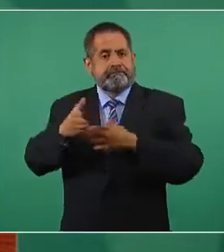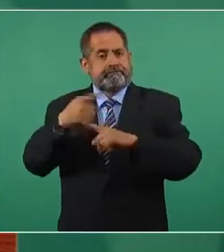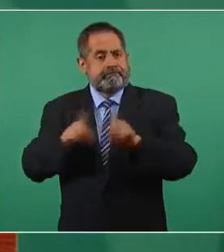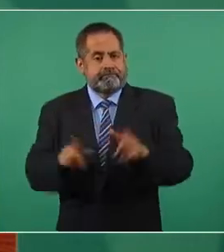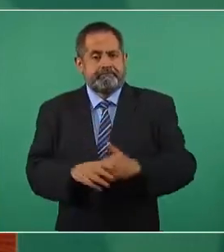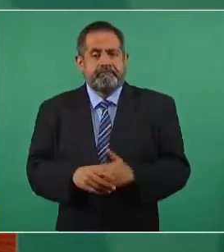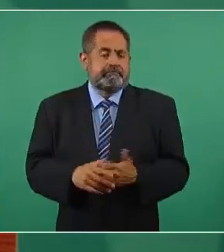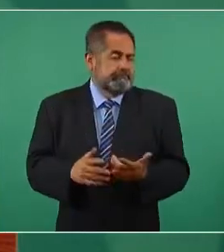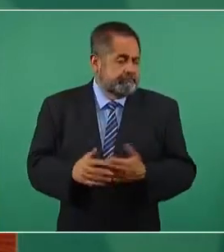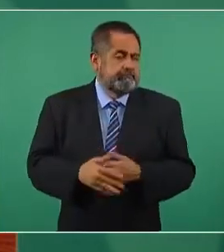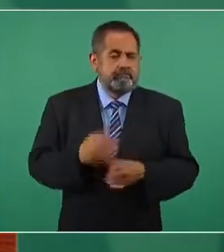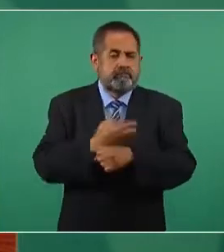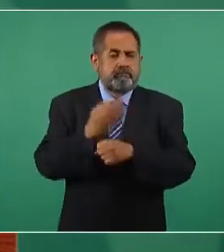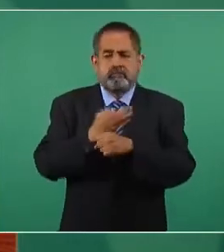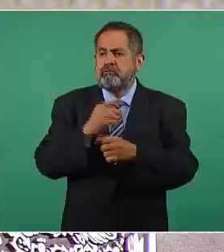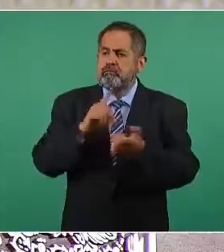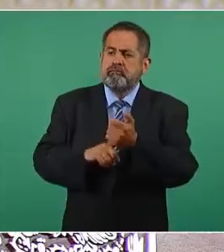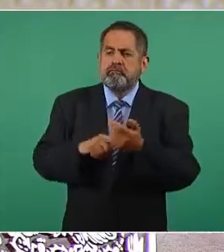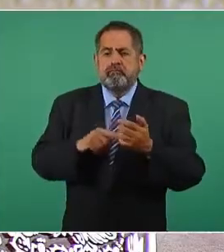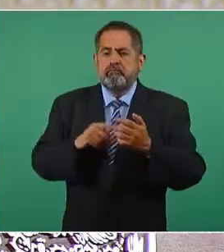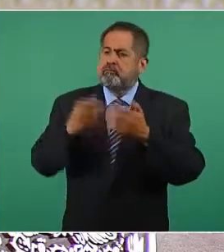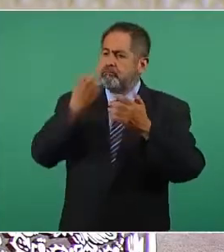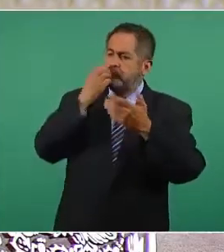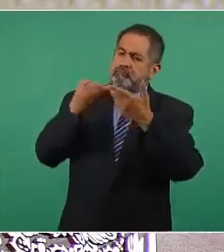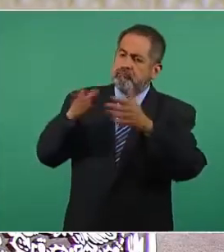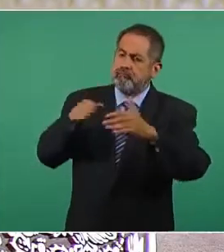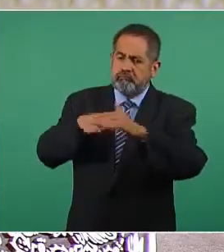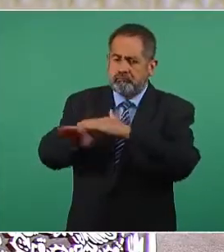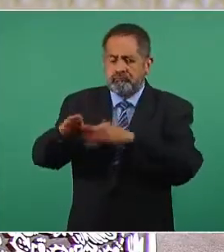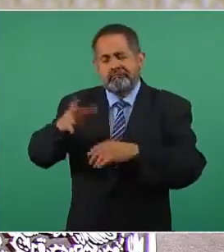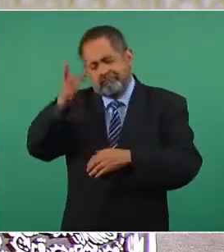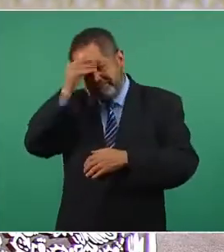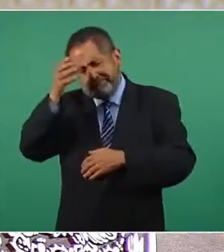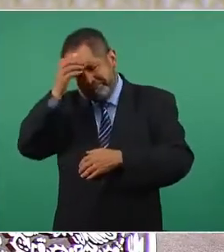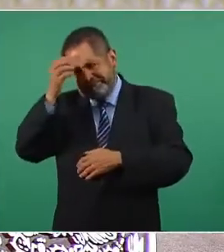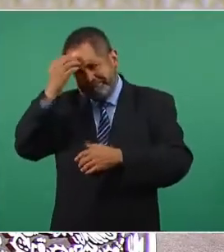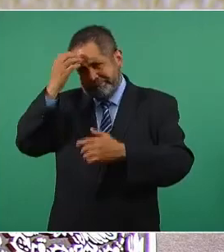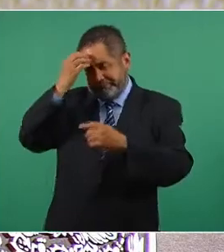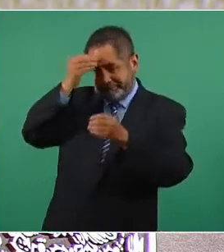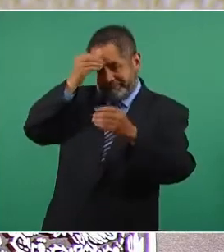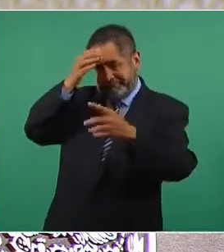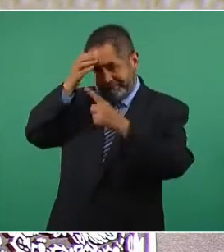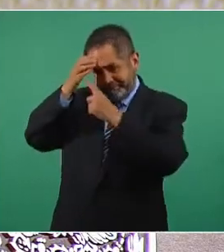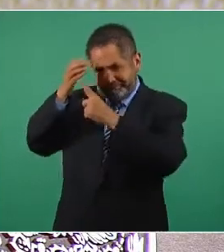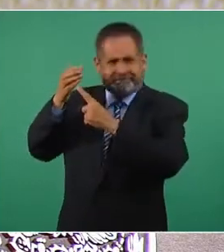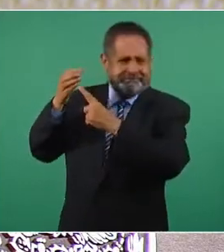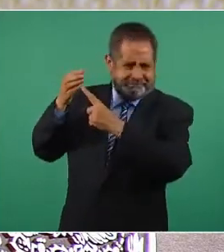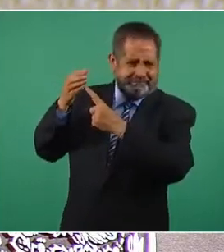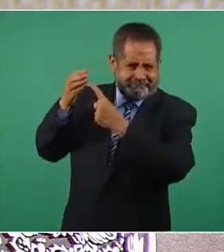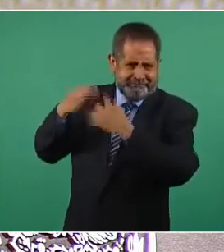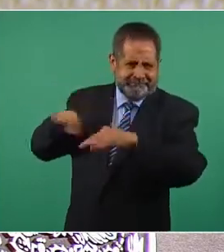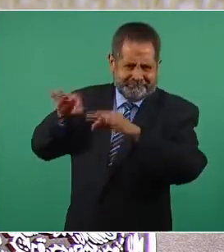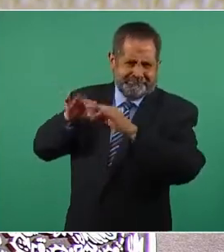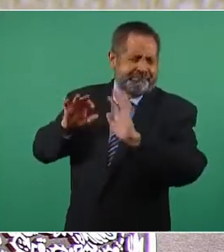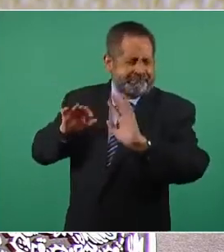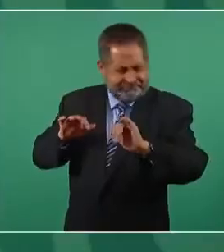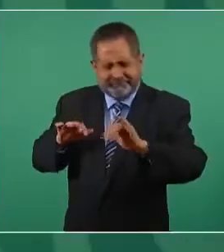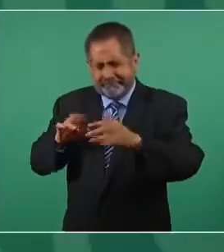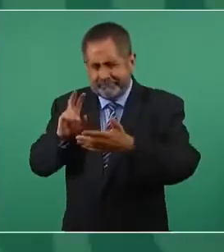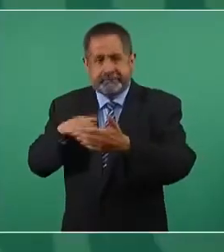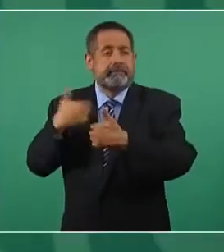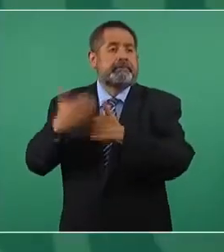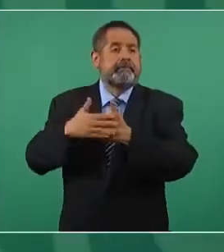creo que este regreso que queremos hacer, más allá de conocimientos que son importantes y que se está trabajando y que en próximos días les